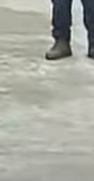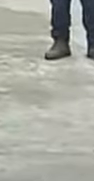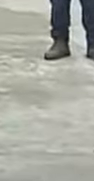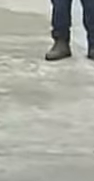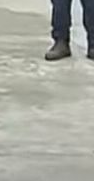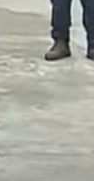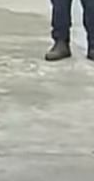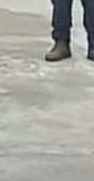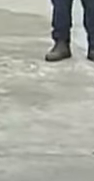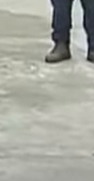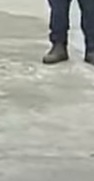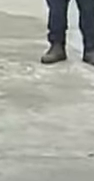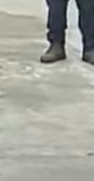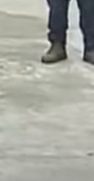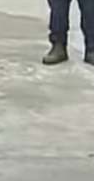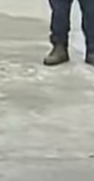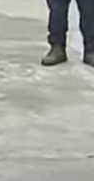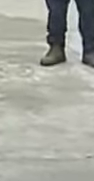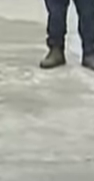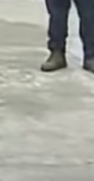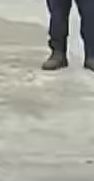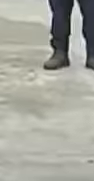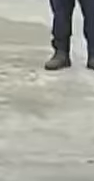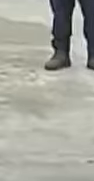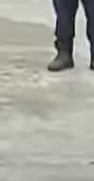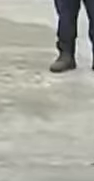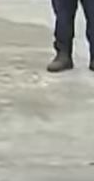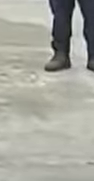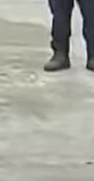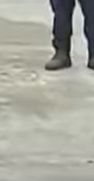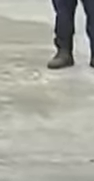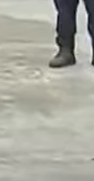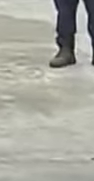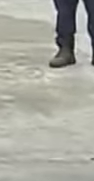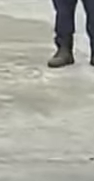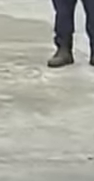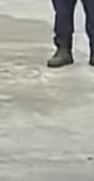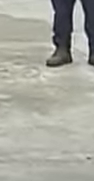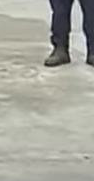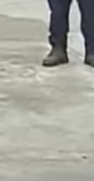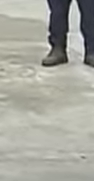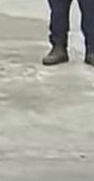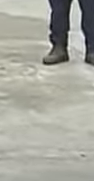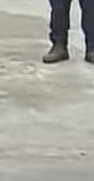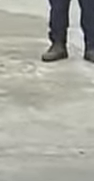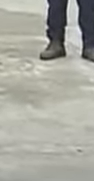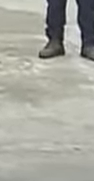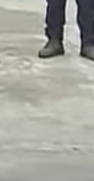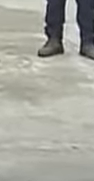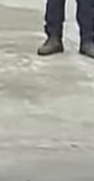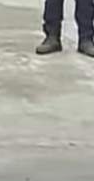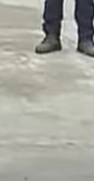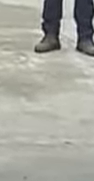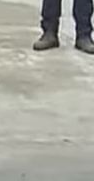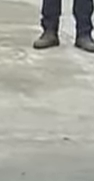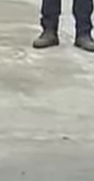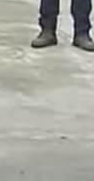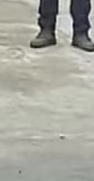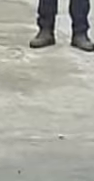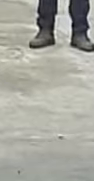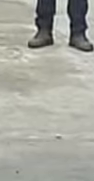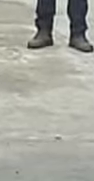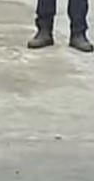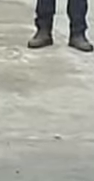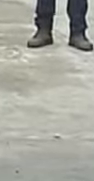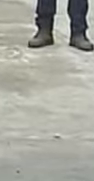Sí, gracias, Yarisol, por este contacto informativo. Lo establecemos a esta hora desde el municipio Atures, en Puerto Ayacucho, estado Amazonas, para compartir con